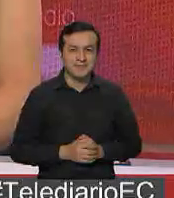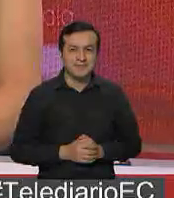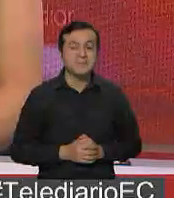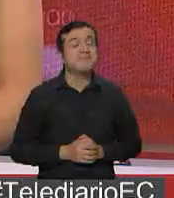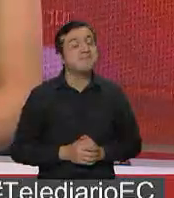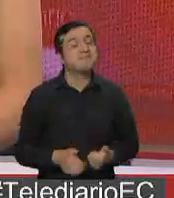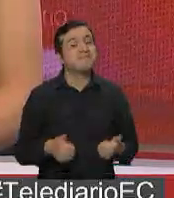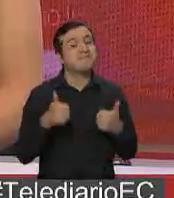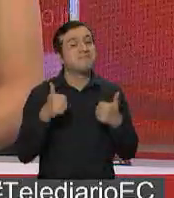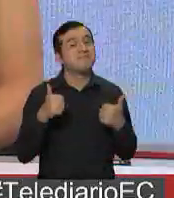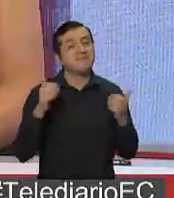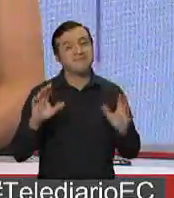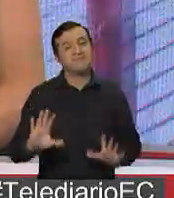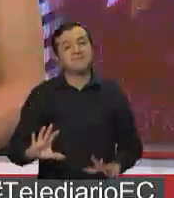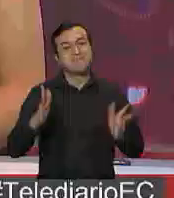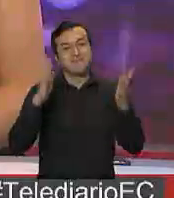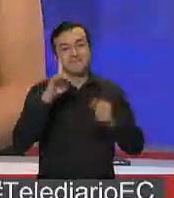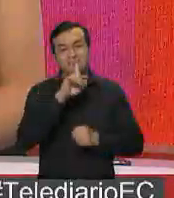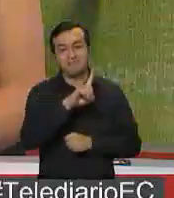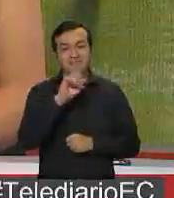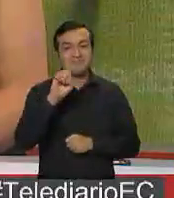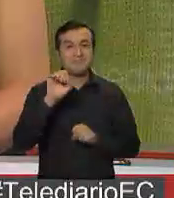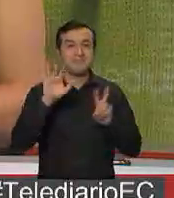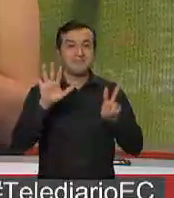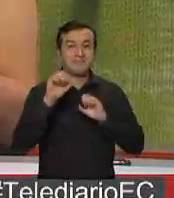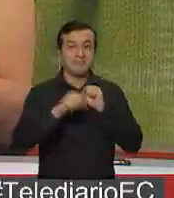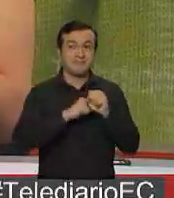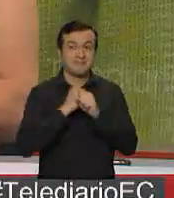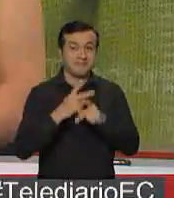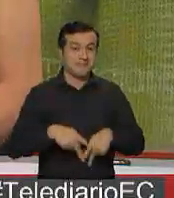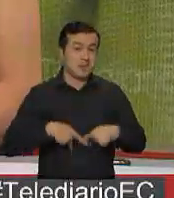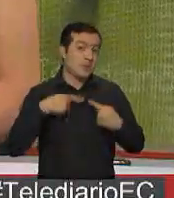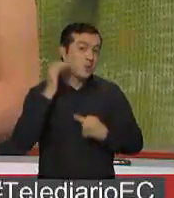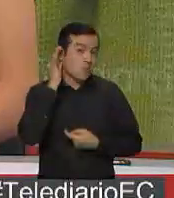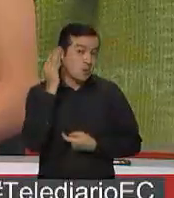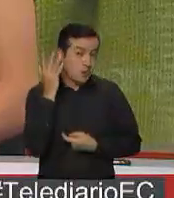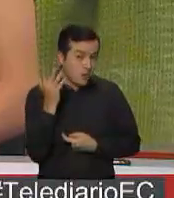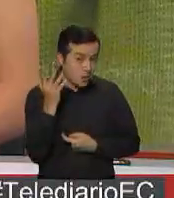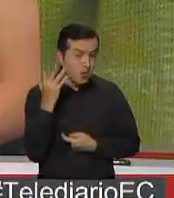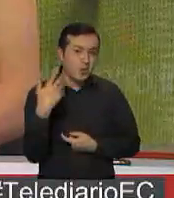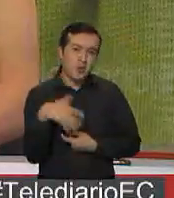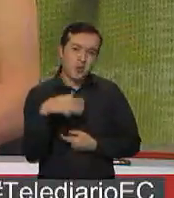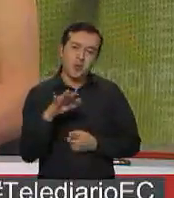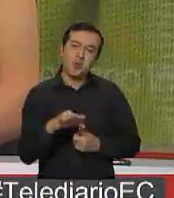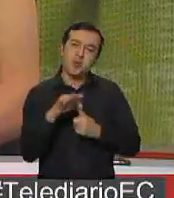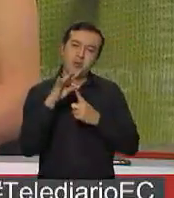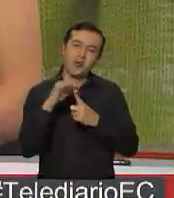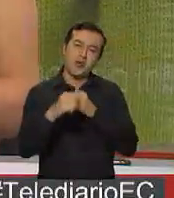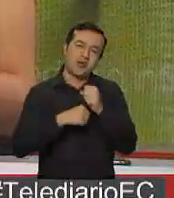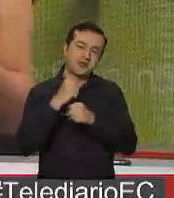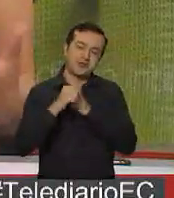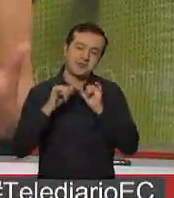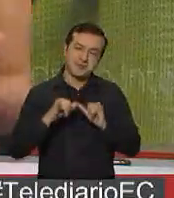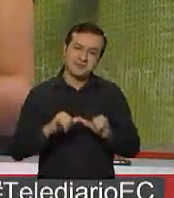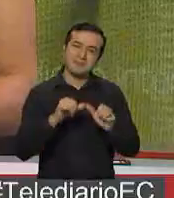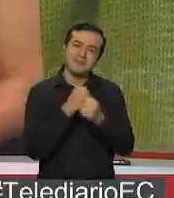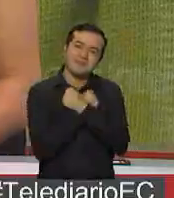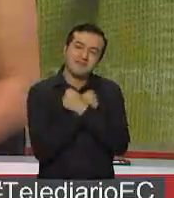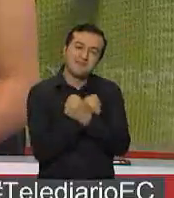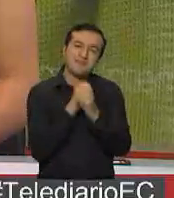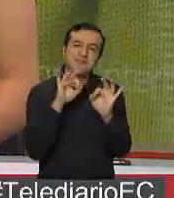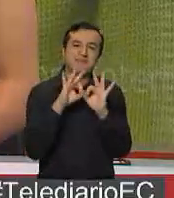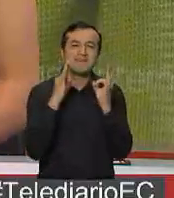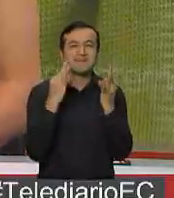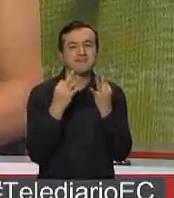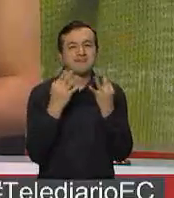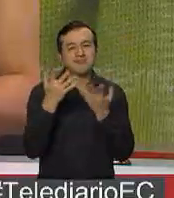Qué bueno que se pudieron celebrar esos 107 años de vida y Vicentita, pues ahí nos deja este secreto de la longevidad, el amor a su familia